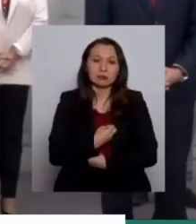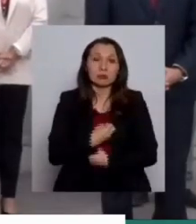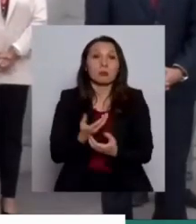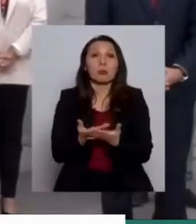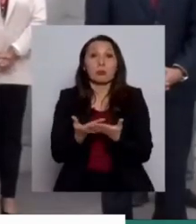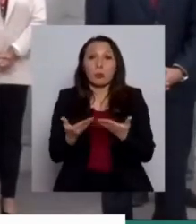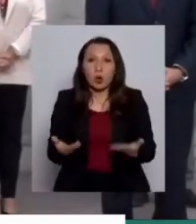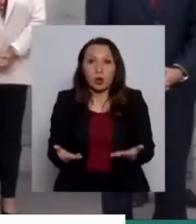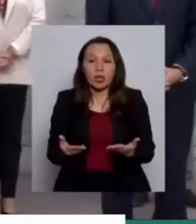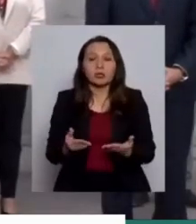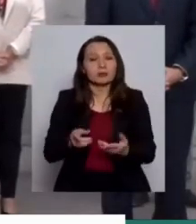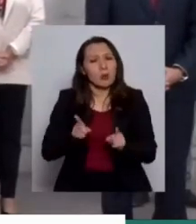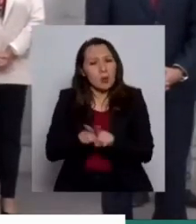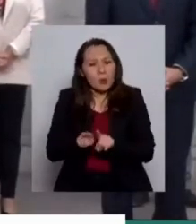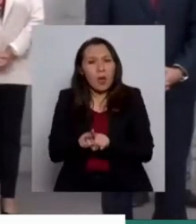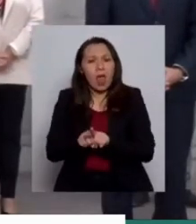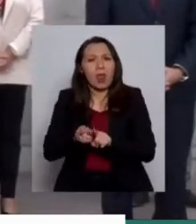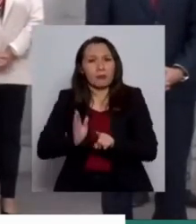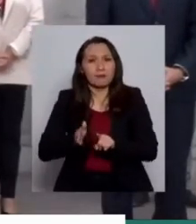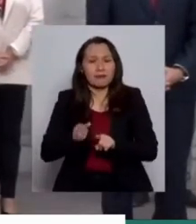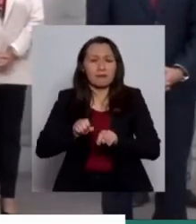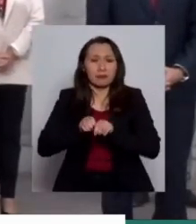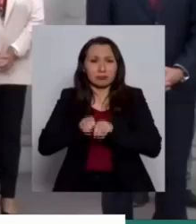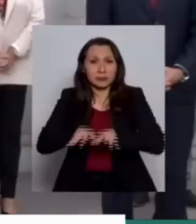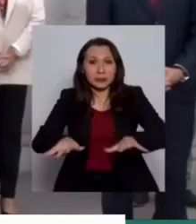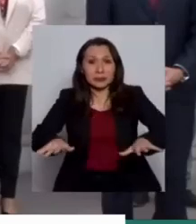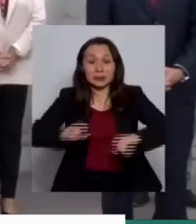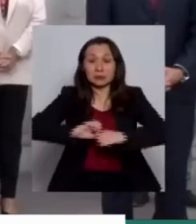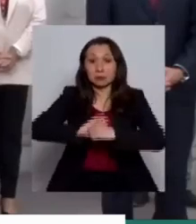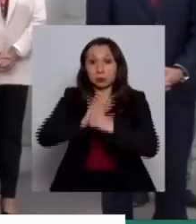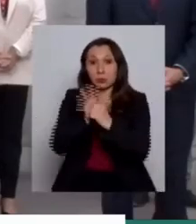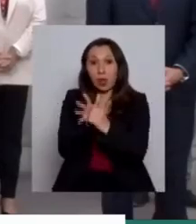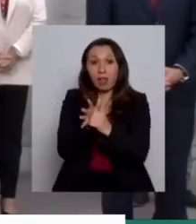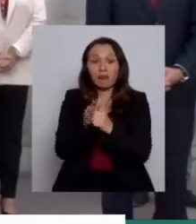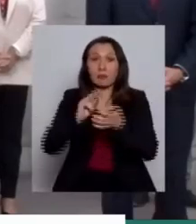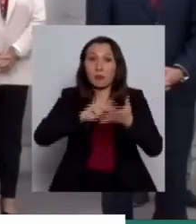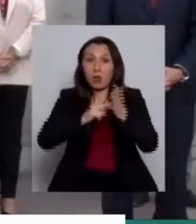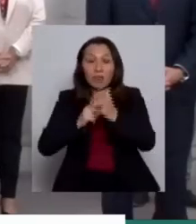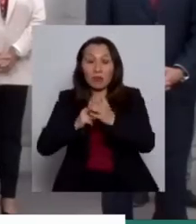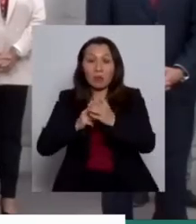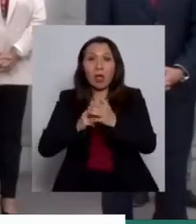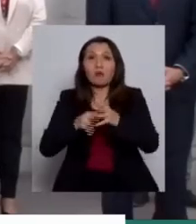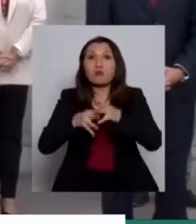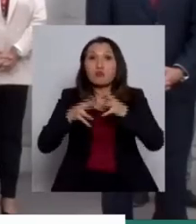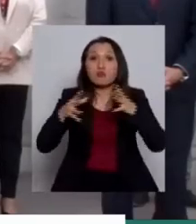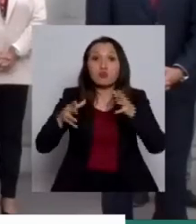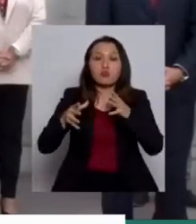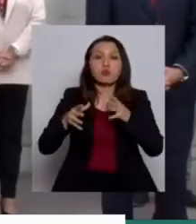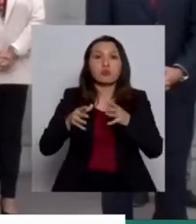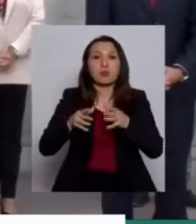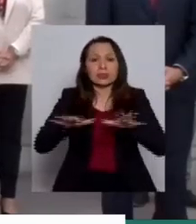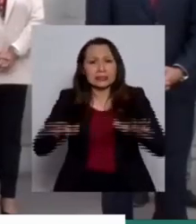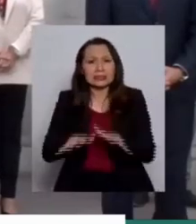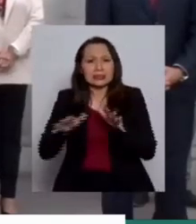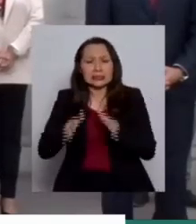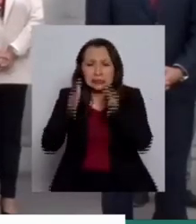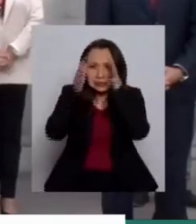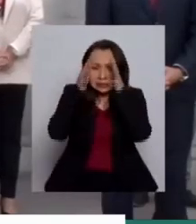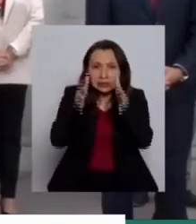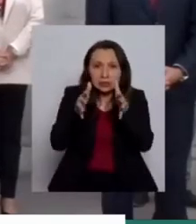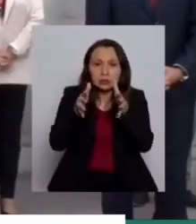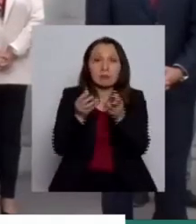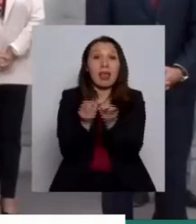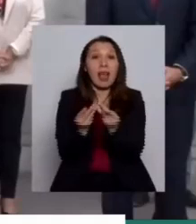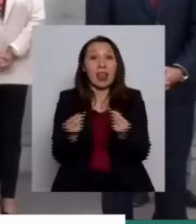No siento que uno experimente una derrota cuando lucha con convicción por lo que cree que es lo mejor para Chile y los chilenos.